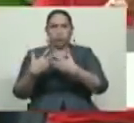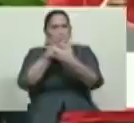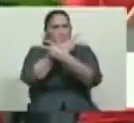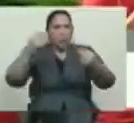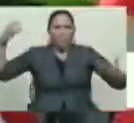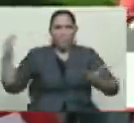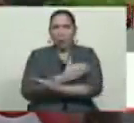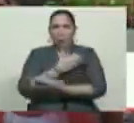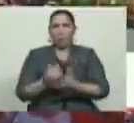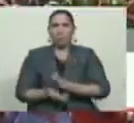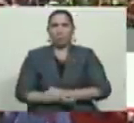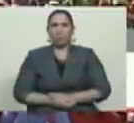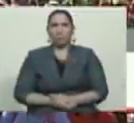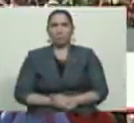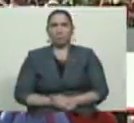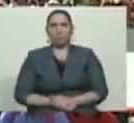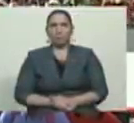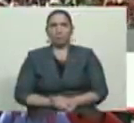golpismo